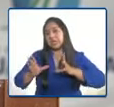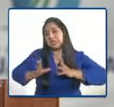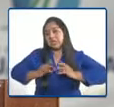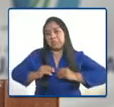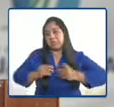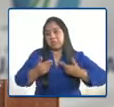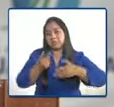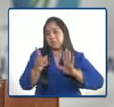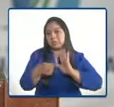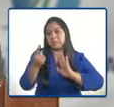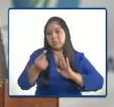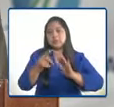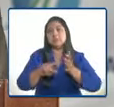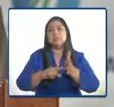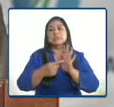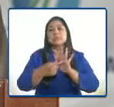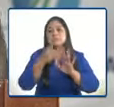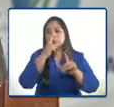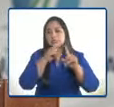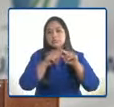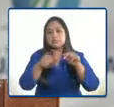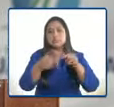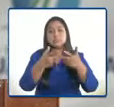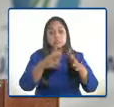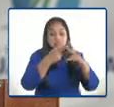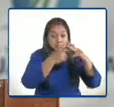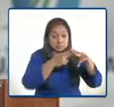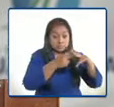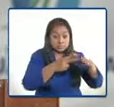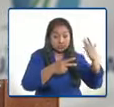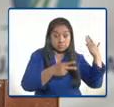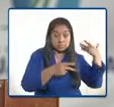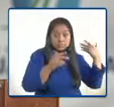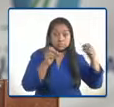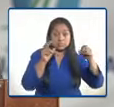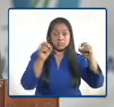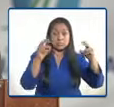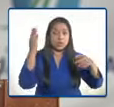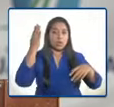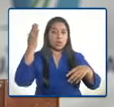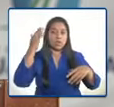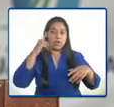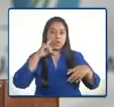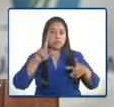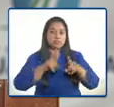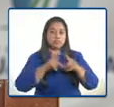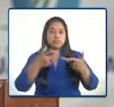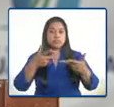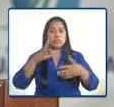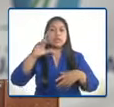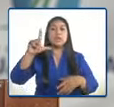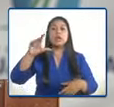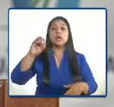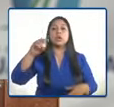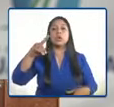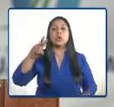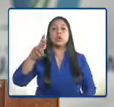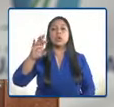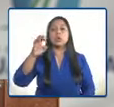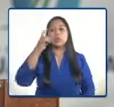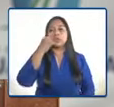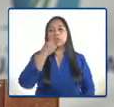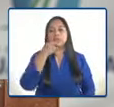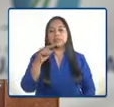manera de que cuando hubo esta enmienda en diciembre, en la conferencia diplomática de Londres, en diciembre del